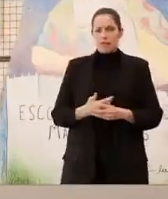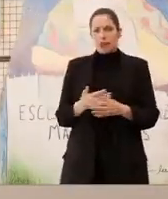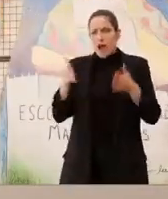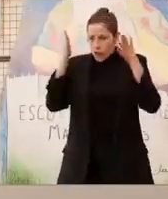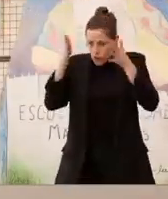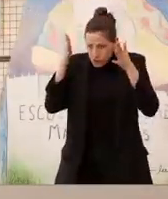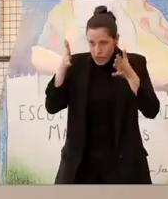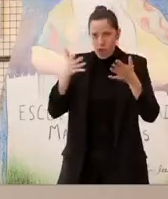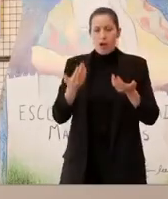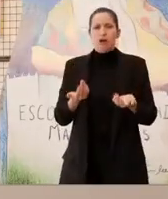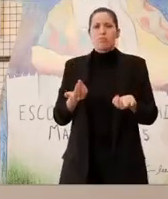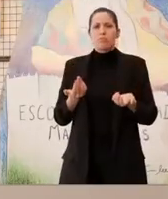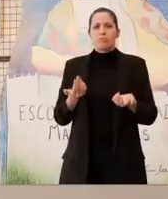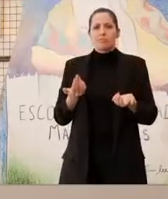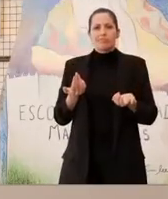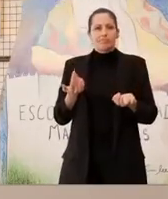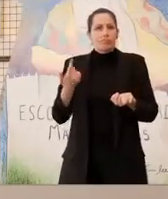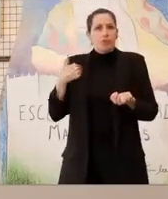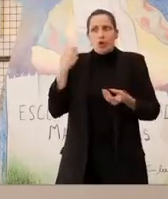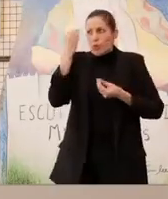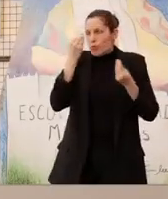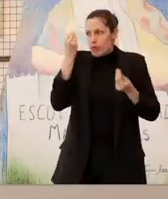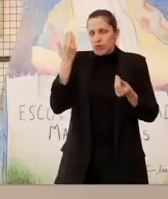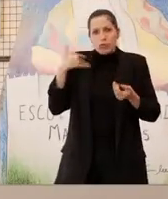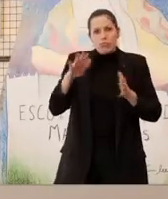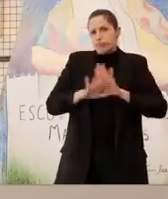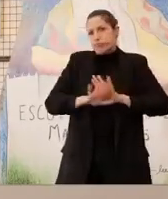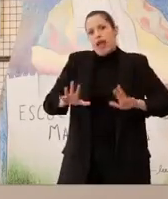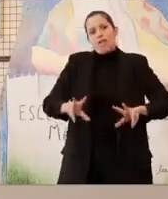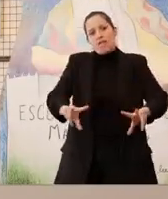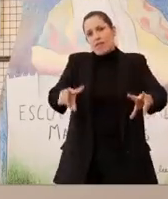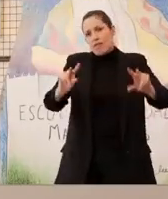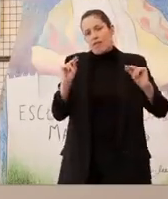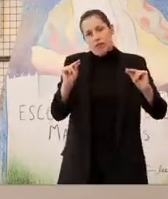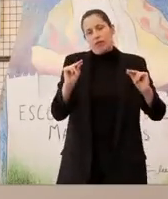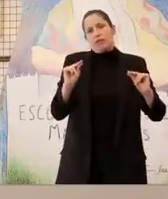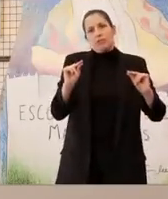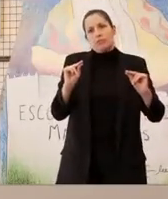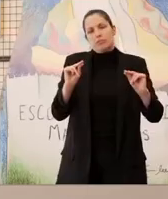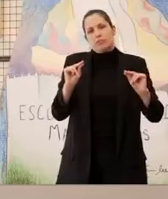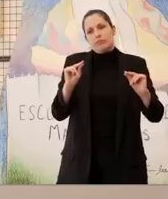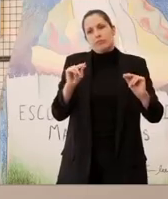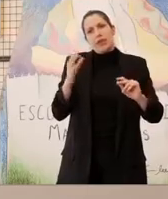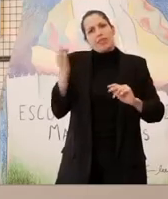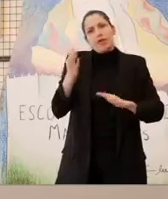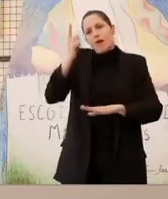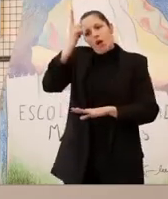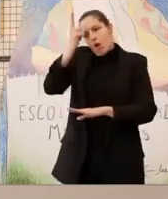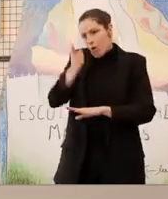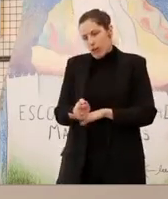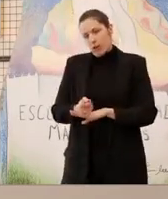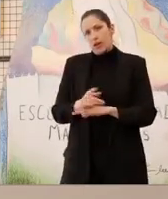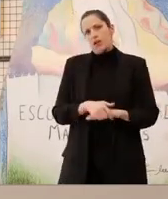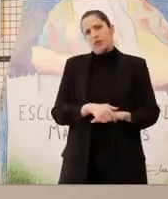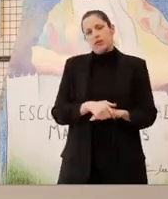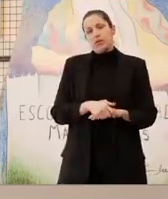Bueno ya yo creo que ya llegó el momento no de que se obligue de que el